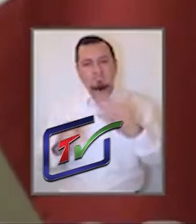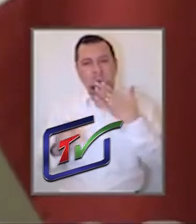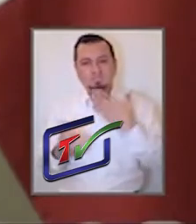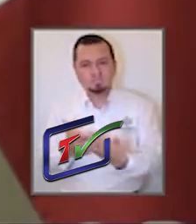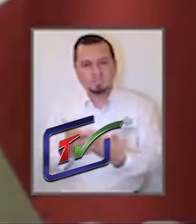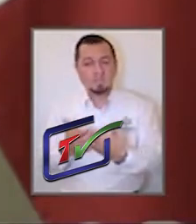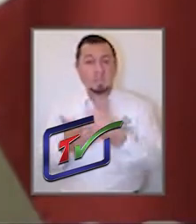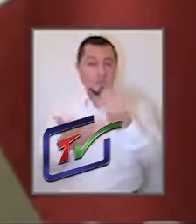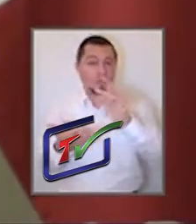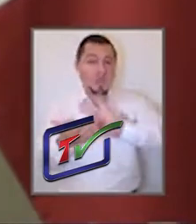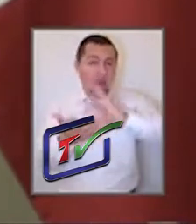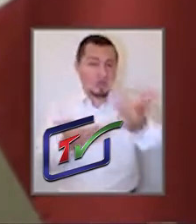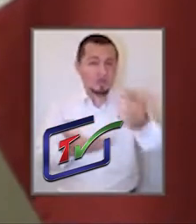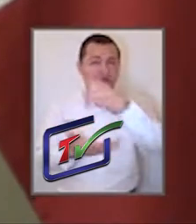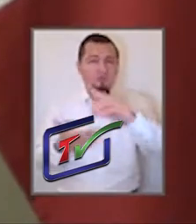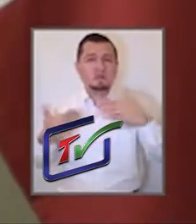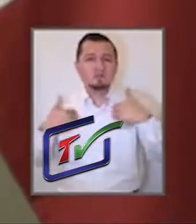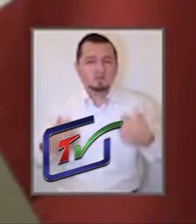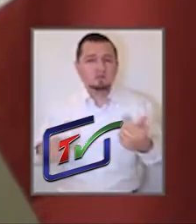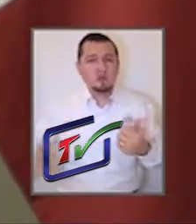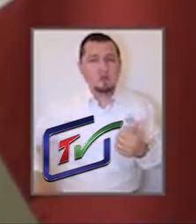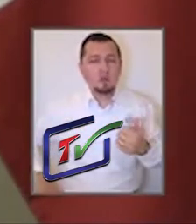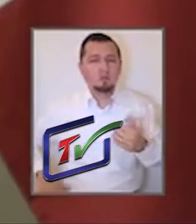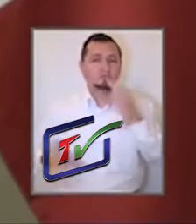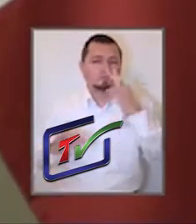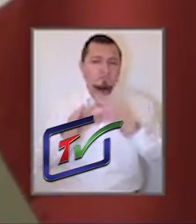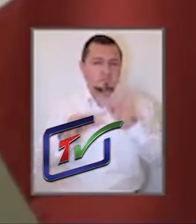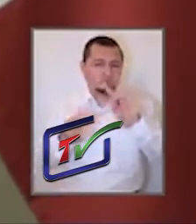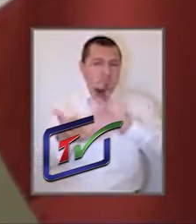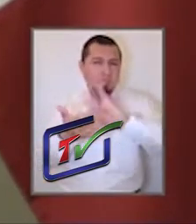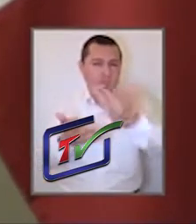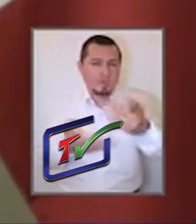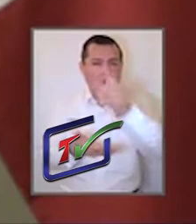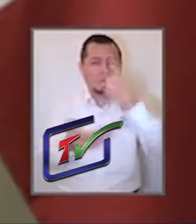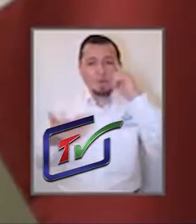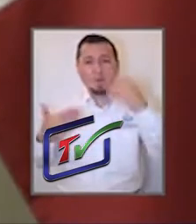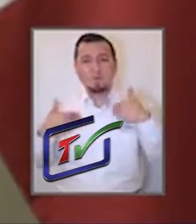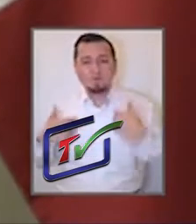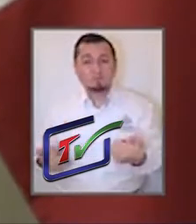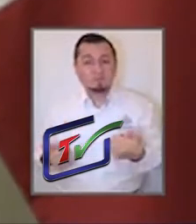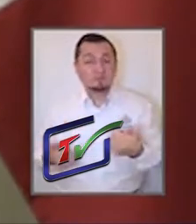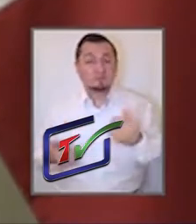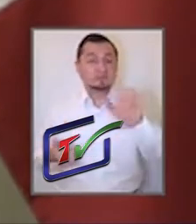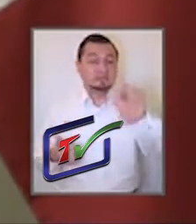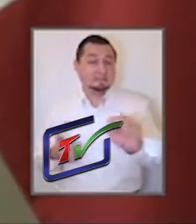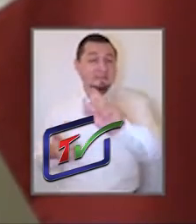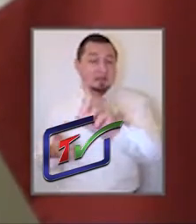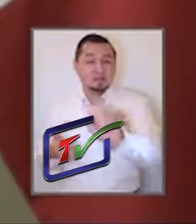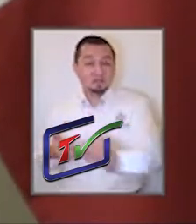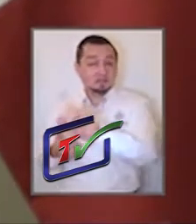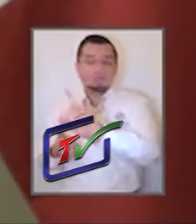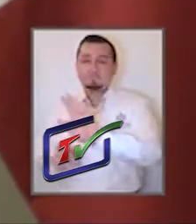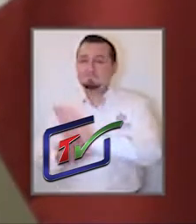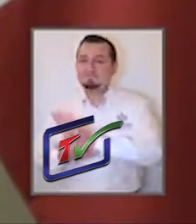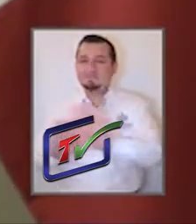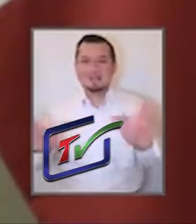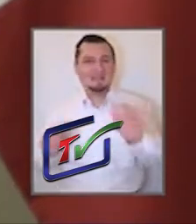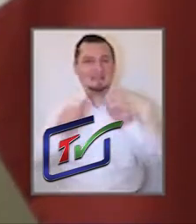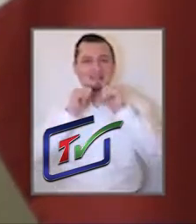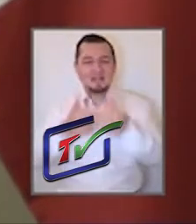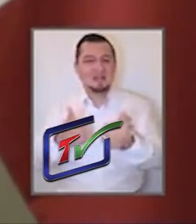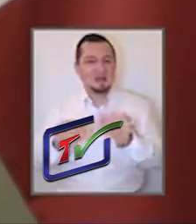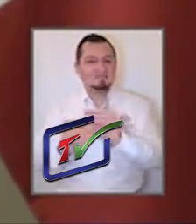sido permanente, lo agradezco, lo reconozco a nombre del gobierno de Jalisco. Así es que los dos fines de semana que siguen